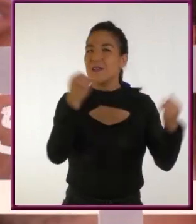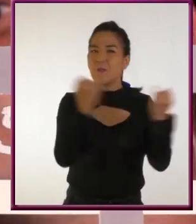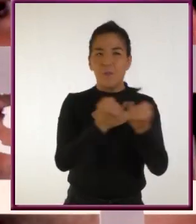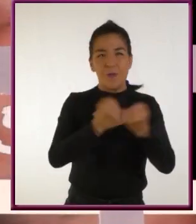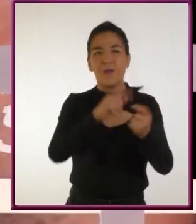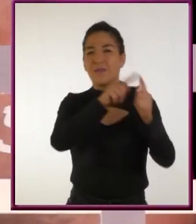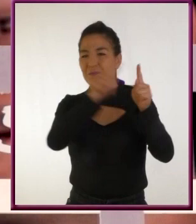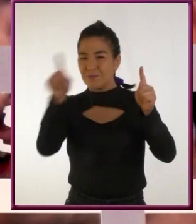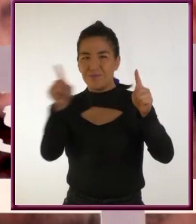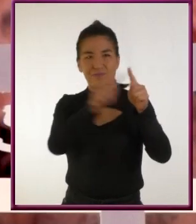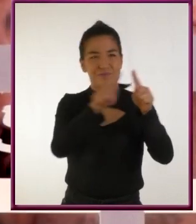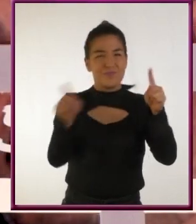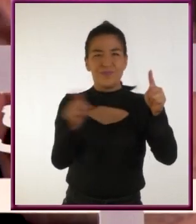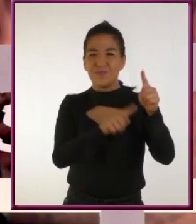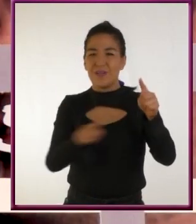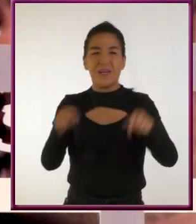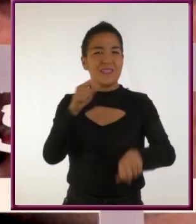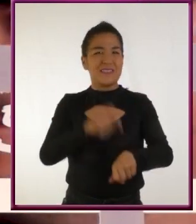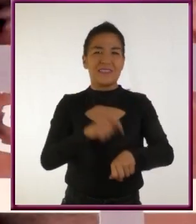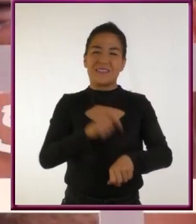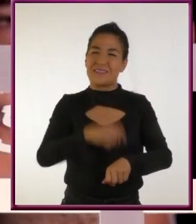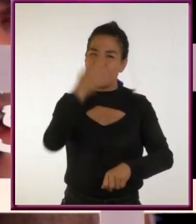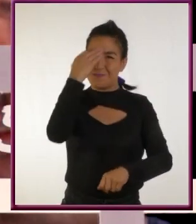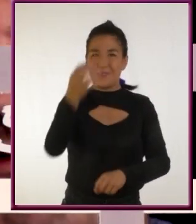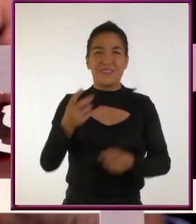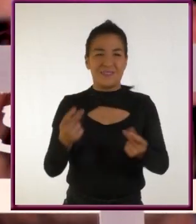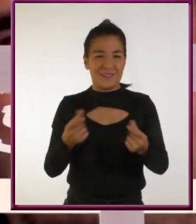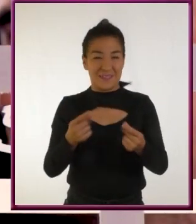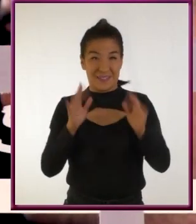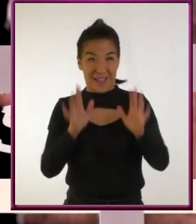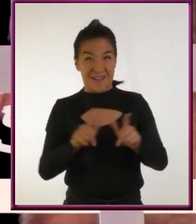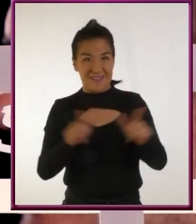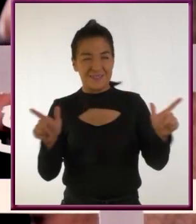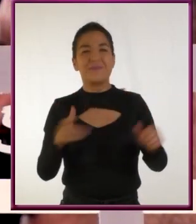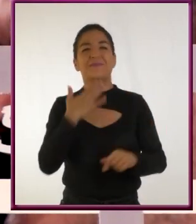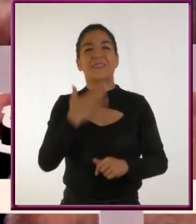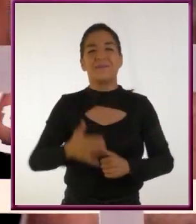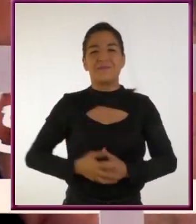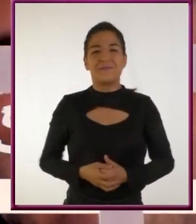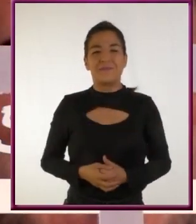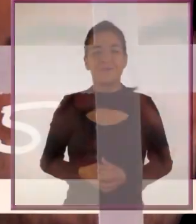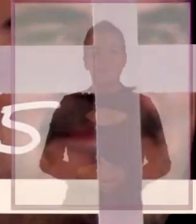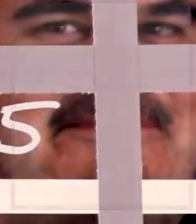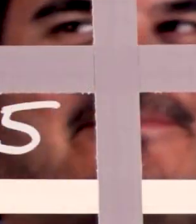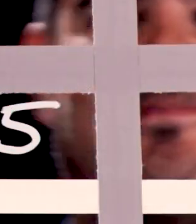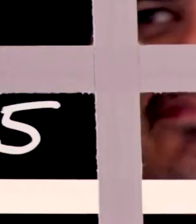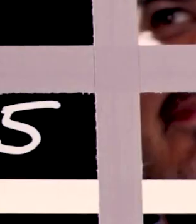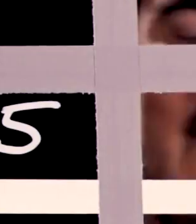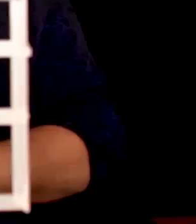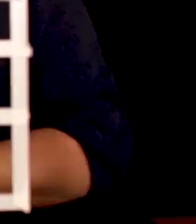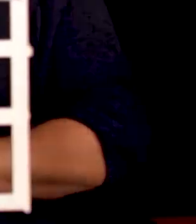esto lo hacemos con el resto de las casillas del sudoku. Va a ser mucho trabajo, amiga. venga. ¿Estás lista? Lista. Venga. Muy bien.